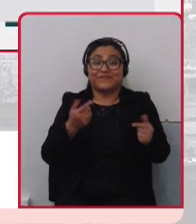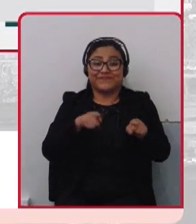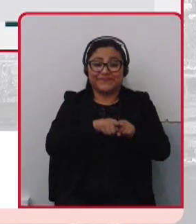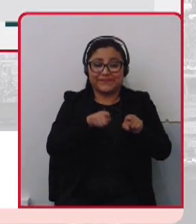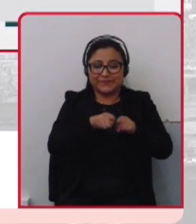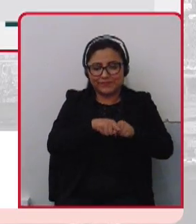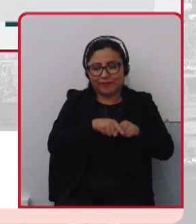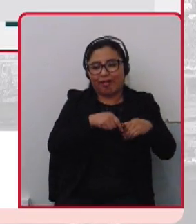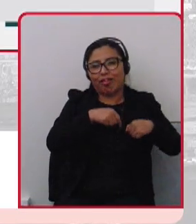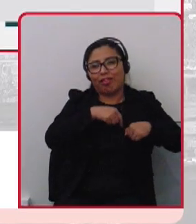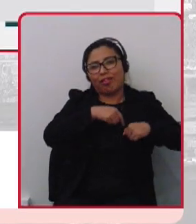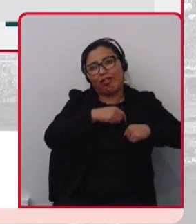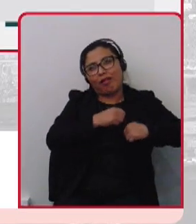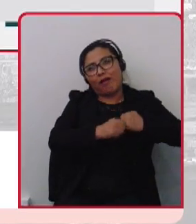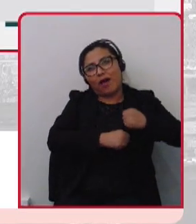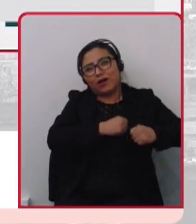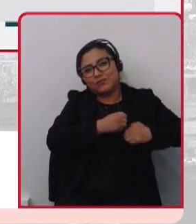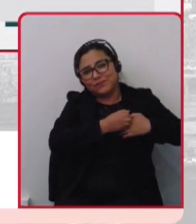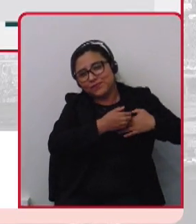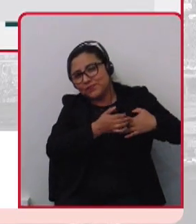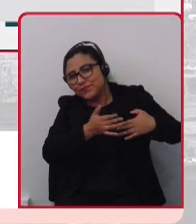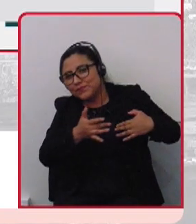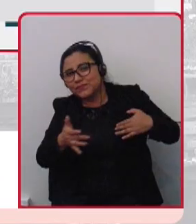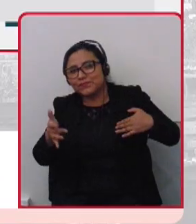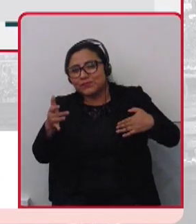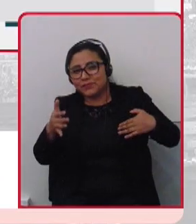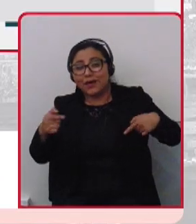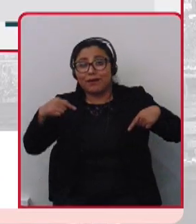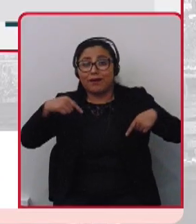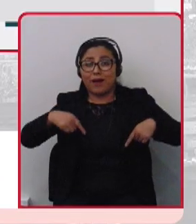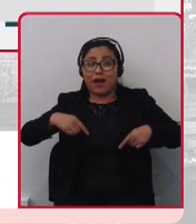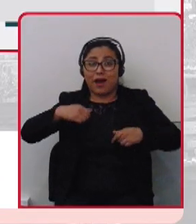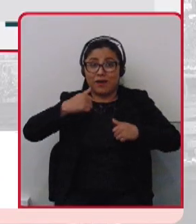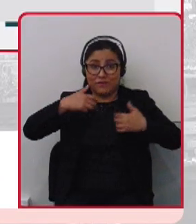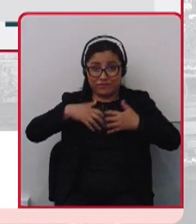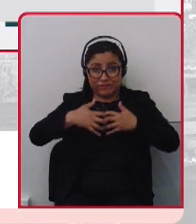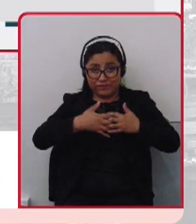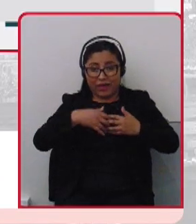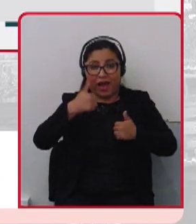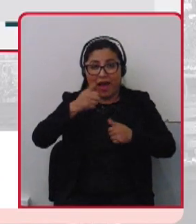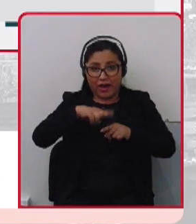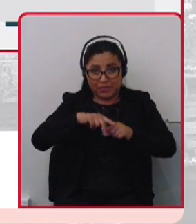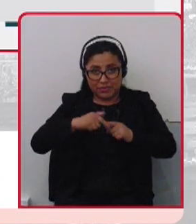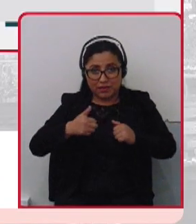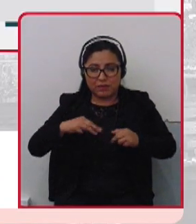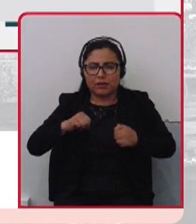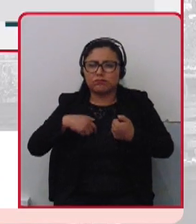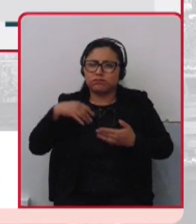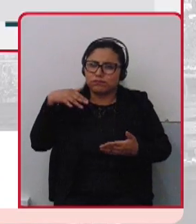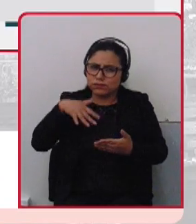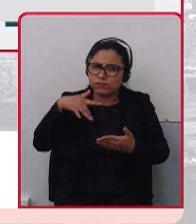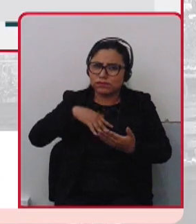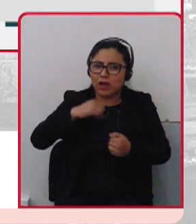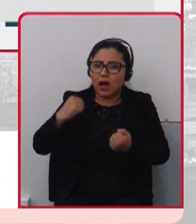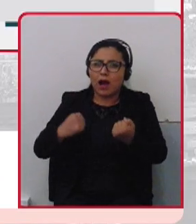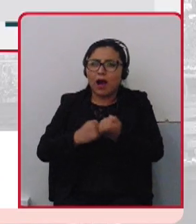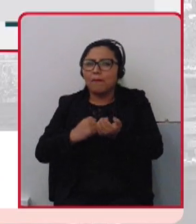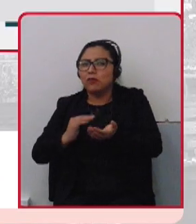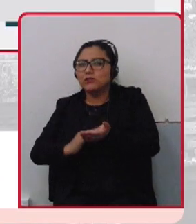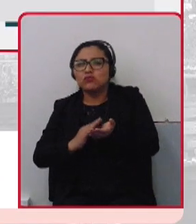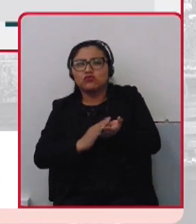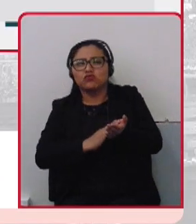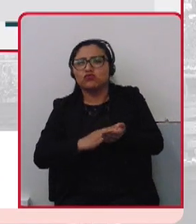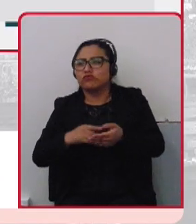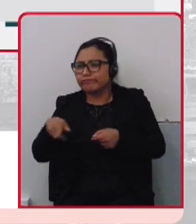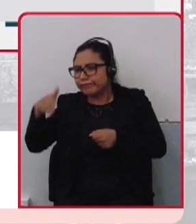lo largo de este trajinar, Antamina ha desarrollado distintos estudios, ya sea apoyados en los socios estratégicos